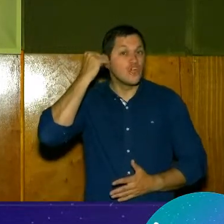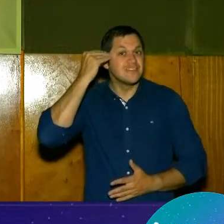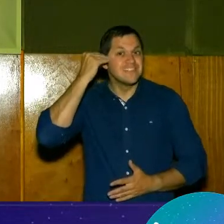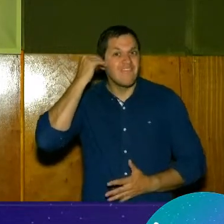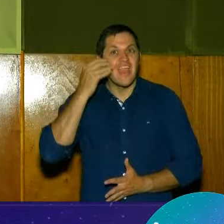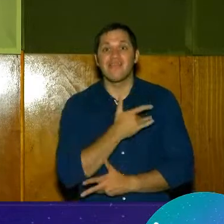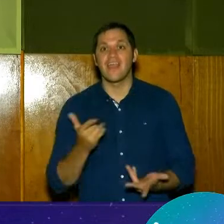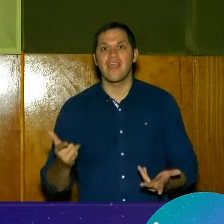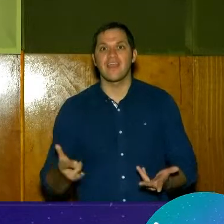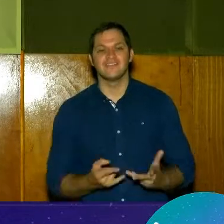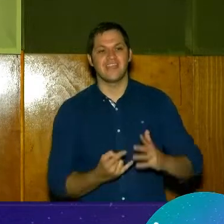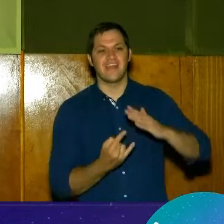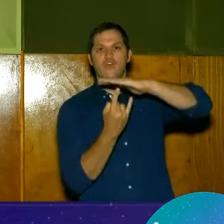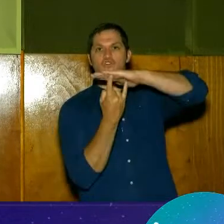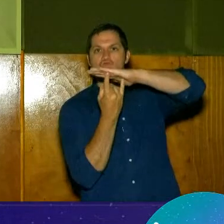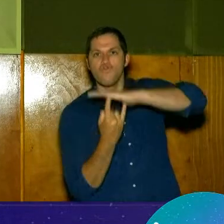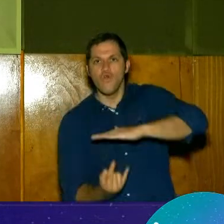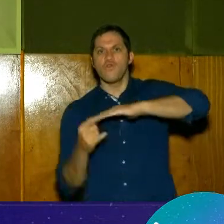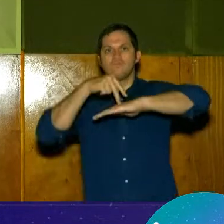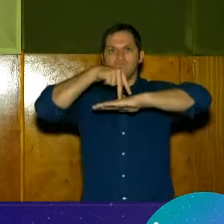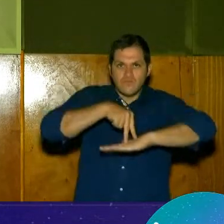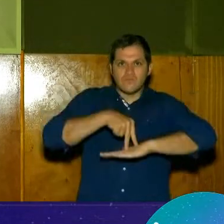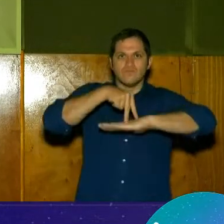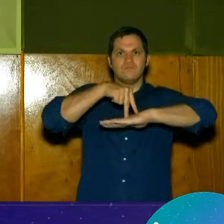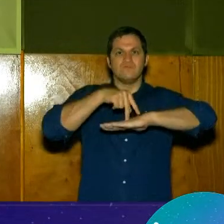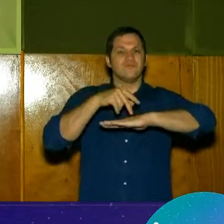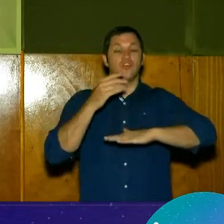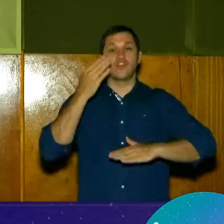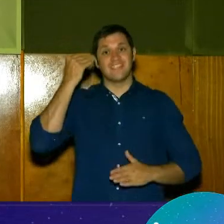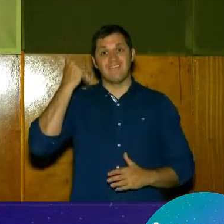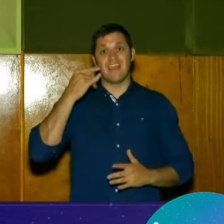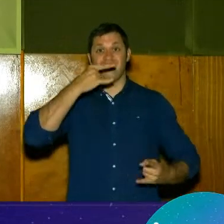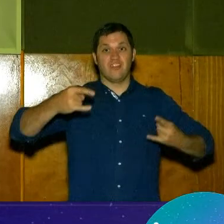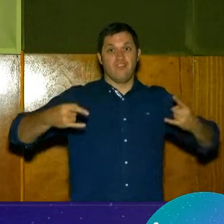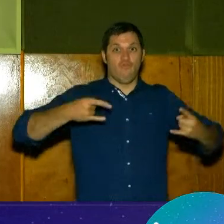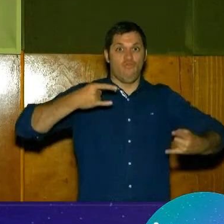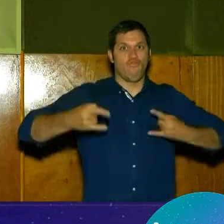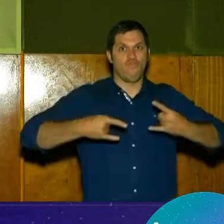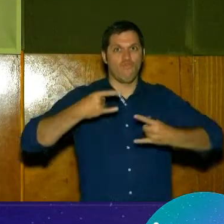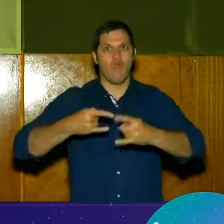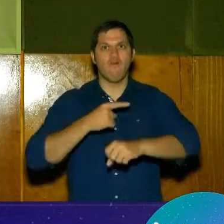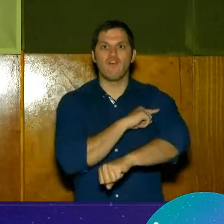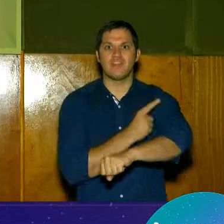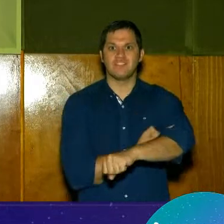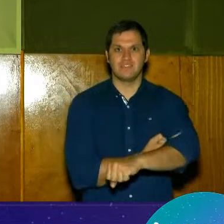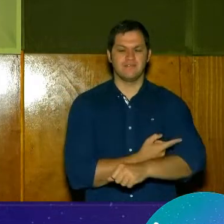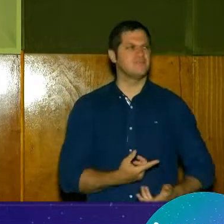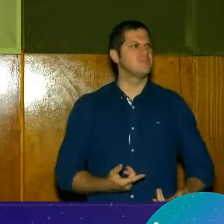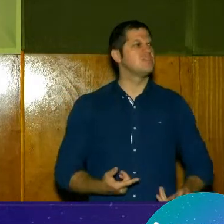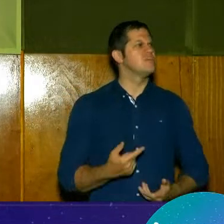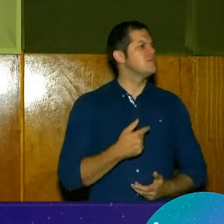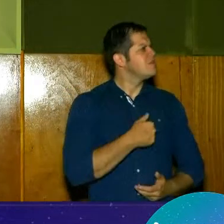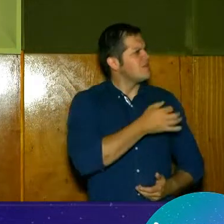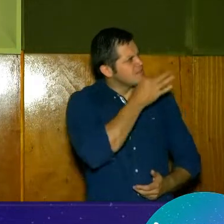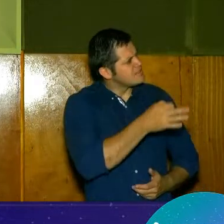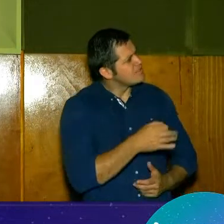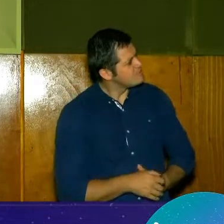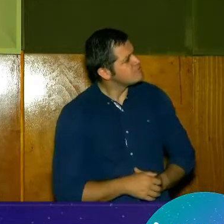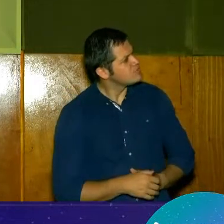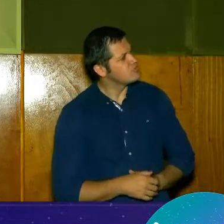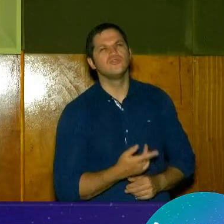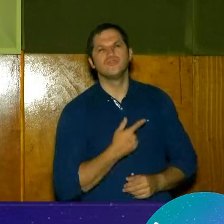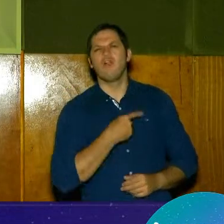de kepler porque yo les hablo de las leyes de kepler pero de qué se trata esto bueno en esa época todavía no sabíamos de la gravedad entonces